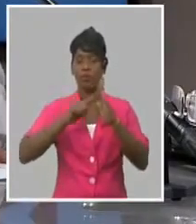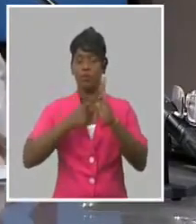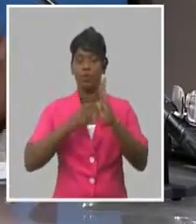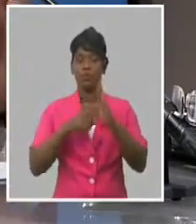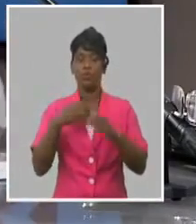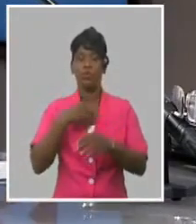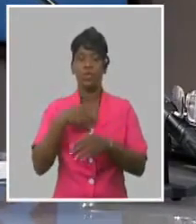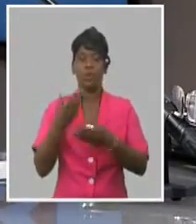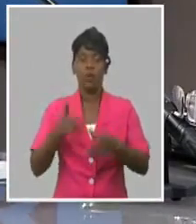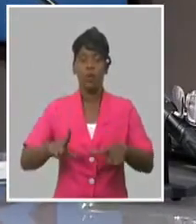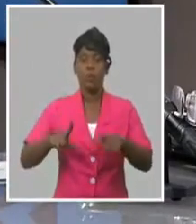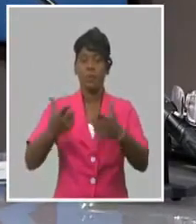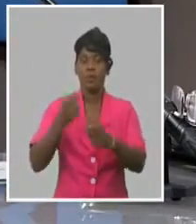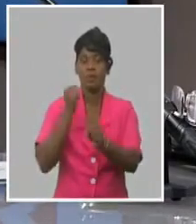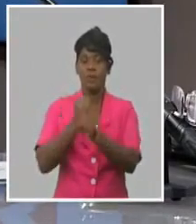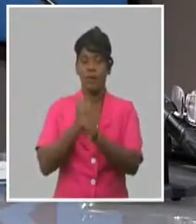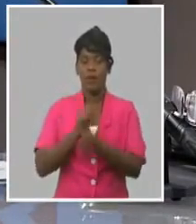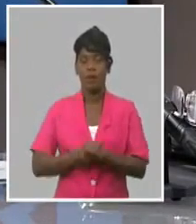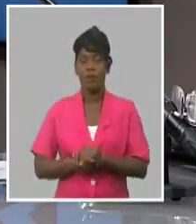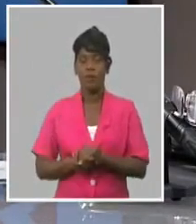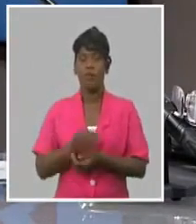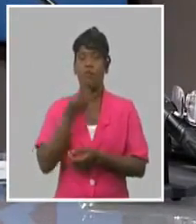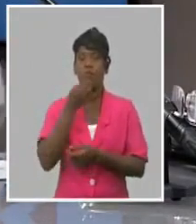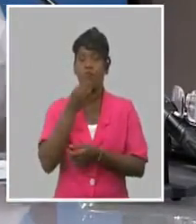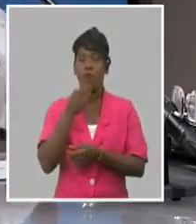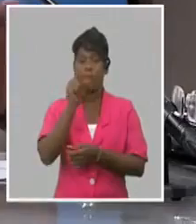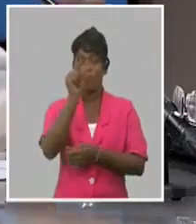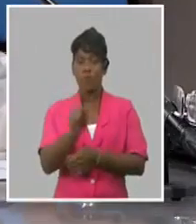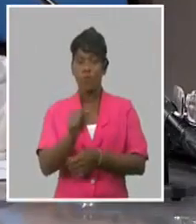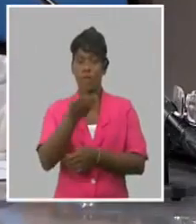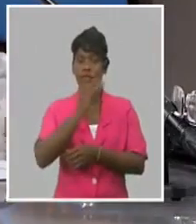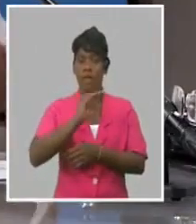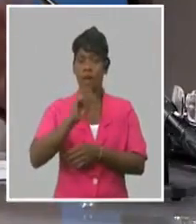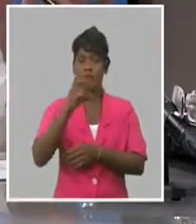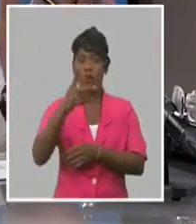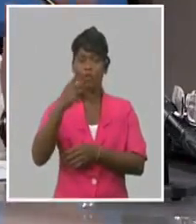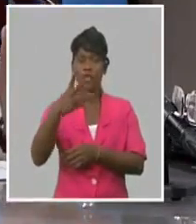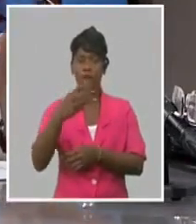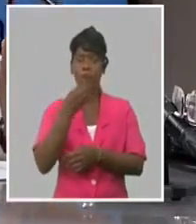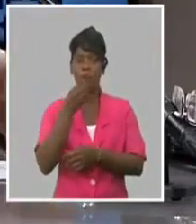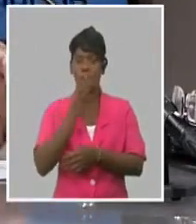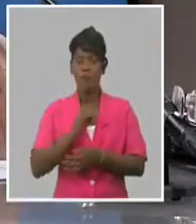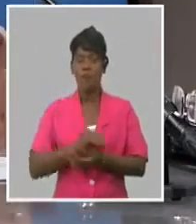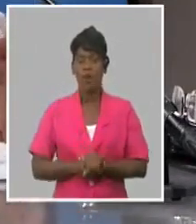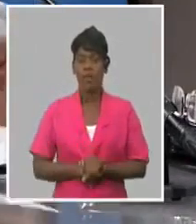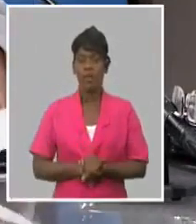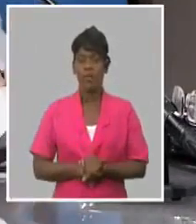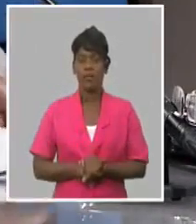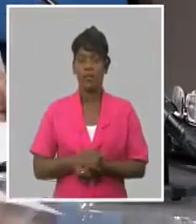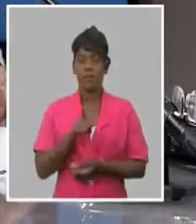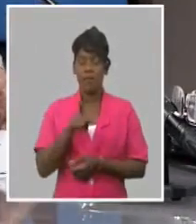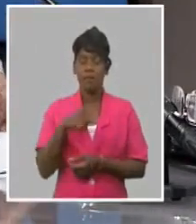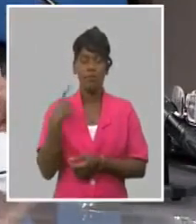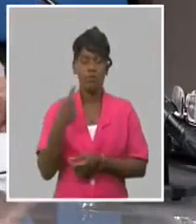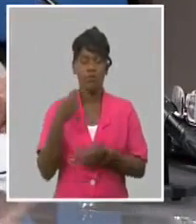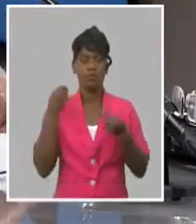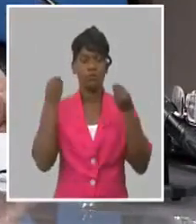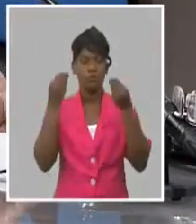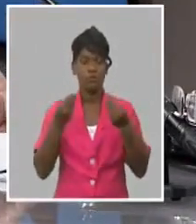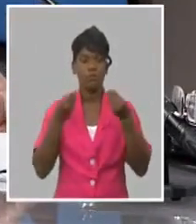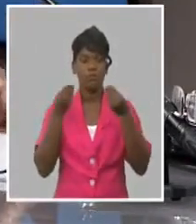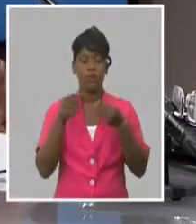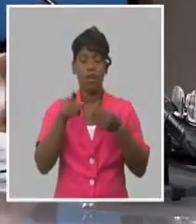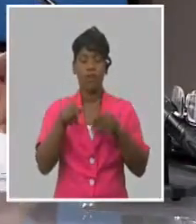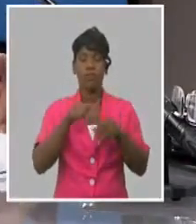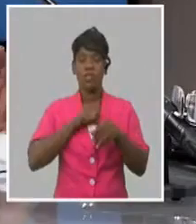y ya en las últimas medidas que se le aprobaron al sistema empresarial, la distribución de utilidades no tiene límite. Tratando de emparejar la empresa